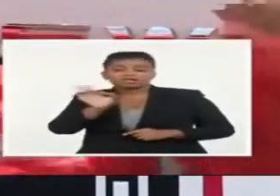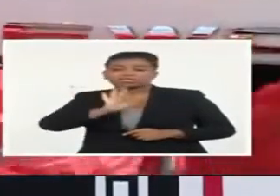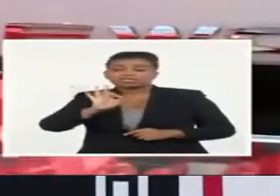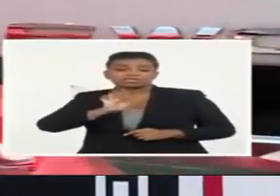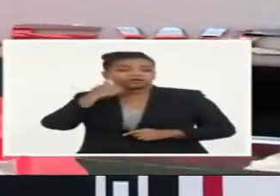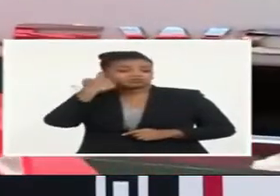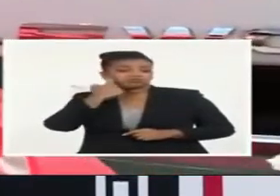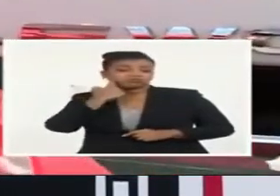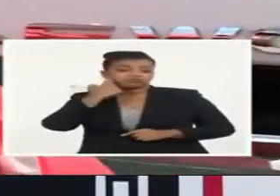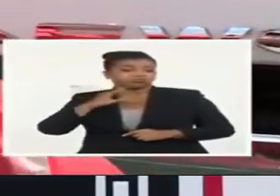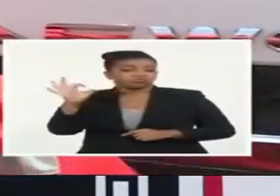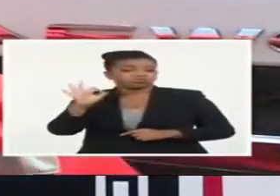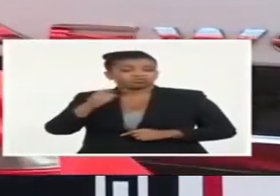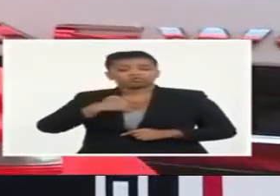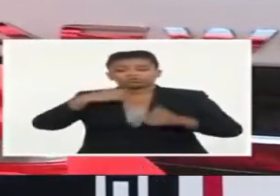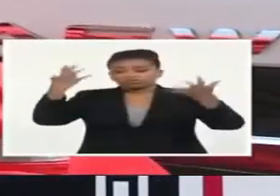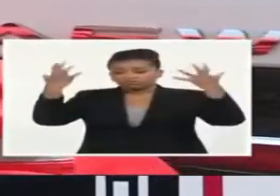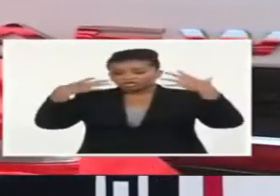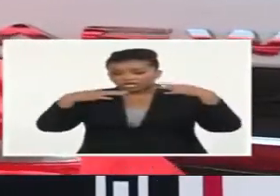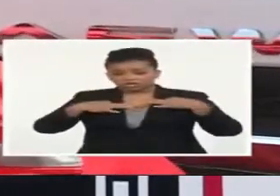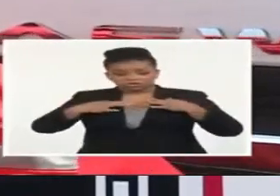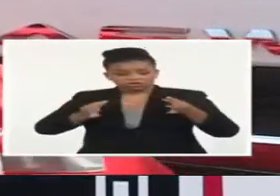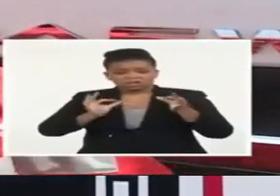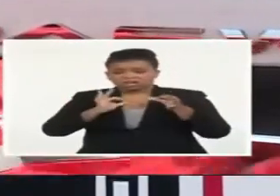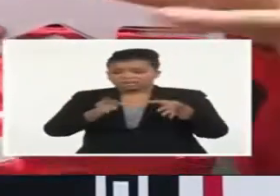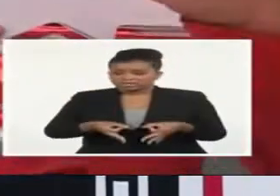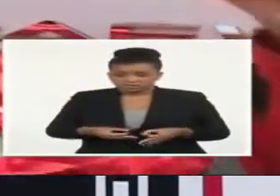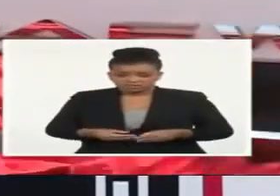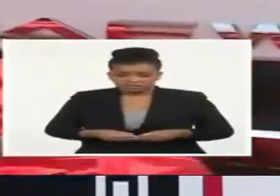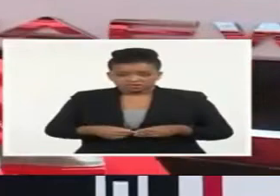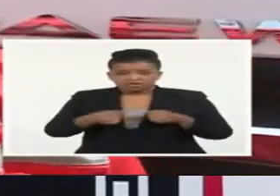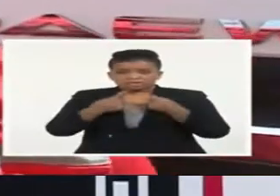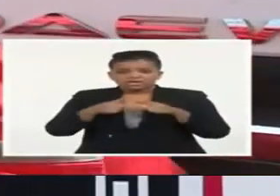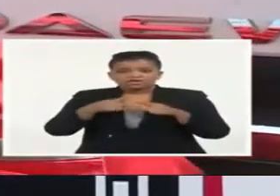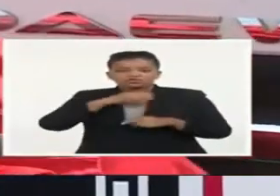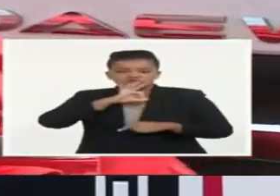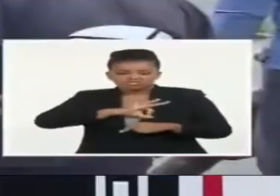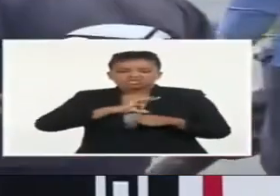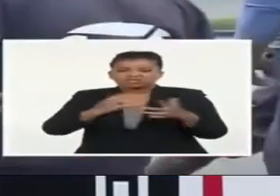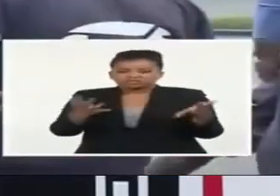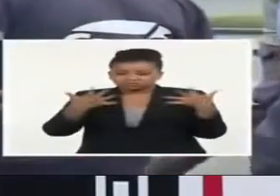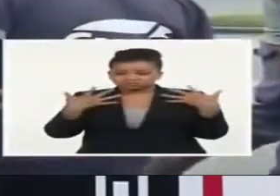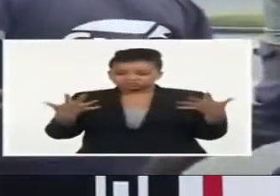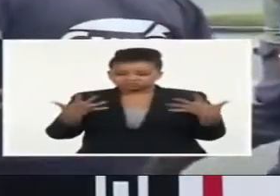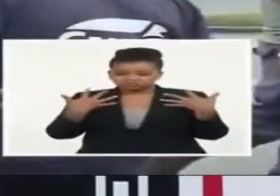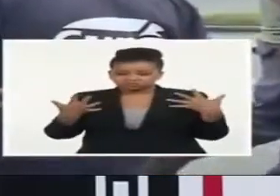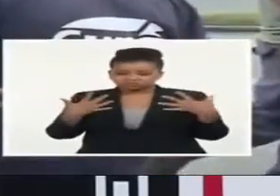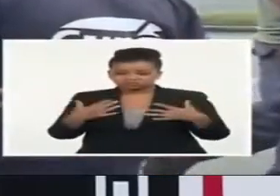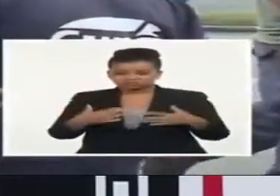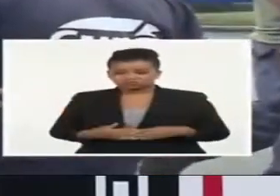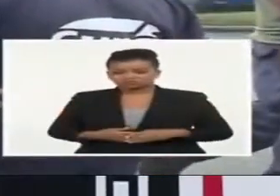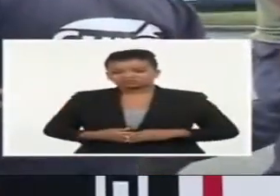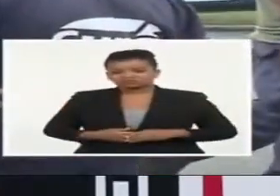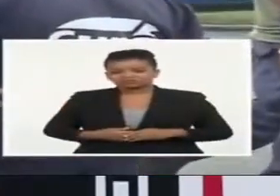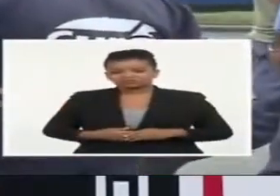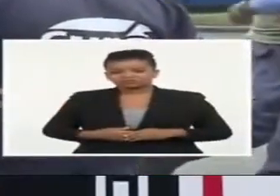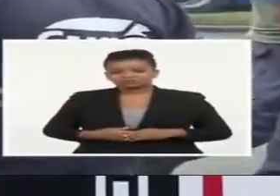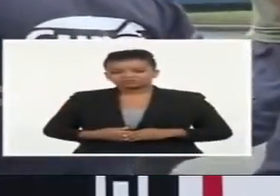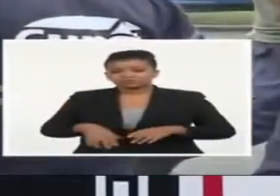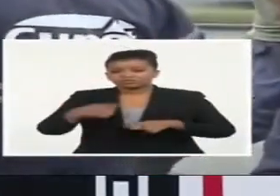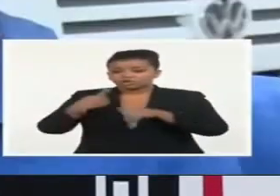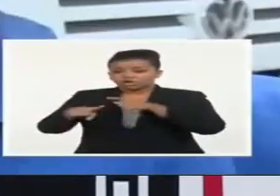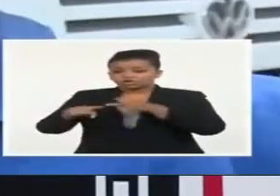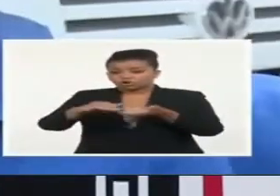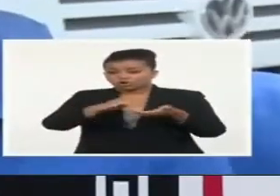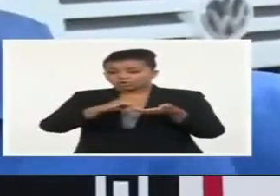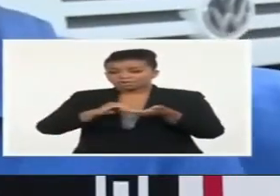el supertanquero se perdieron billones de dólares cubanos, del pueblo cubano,